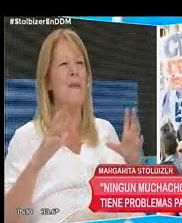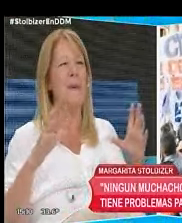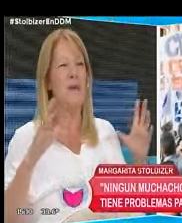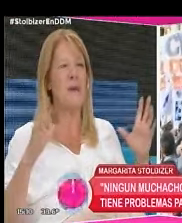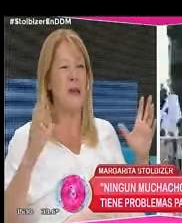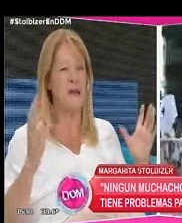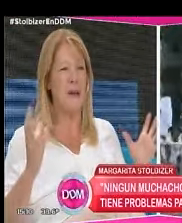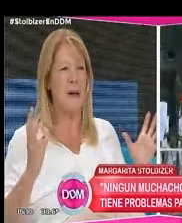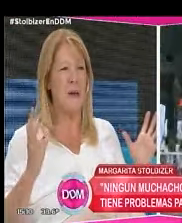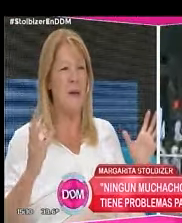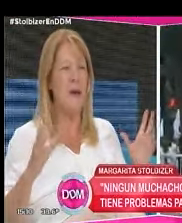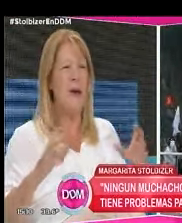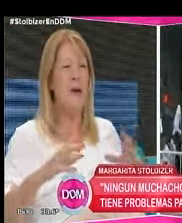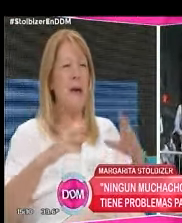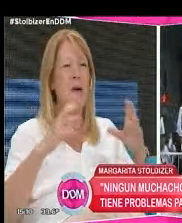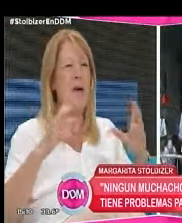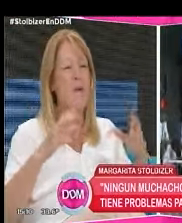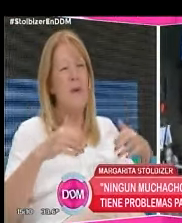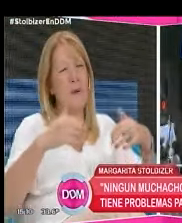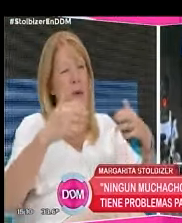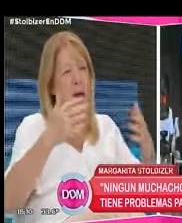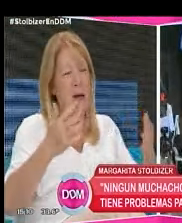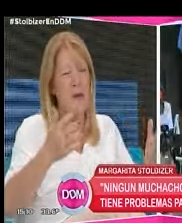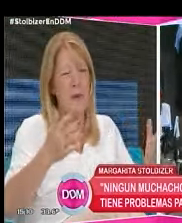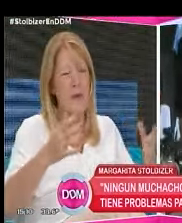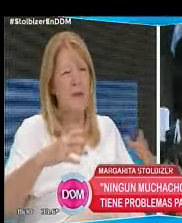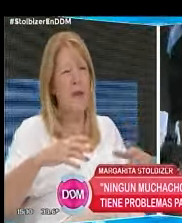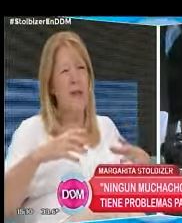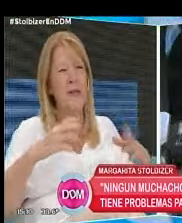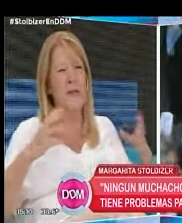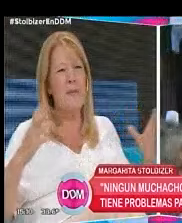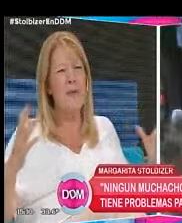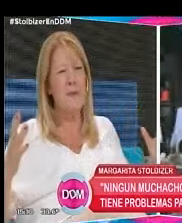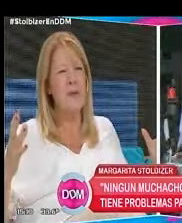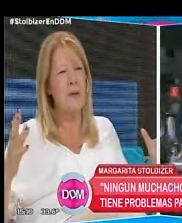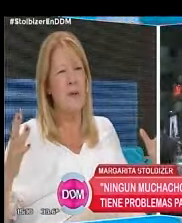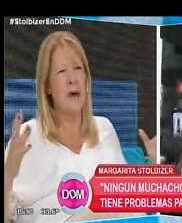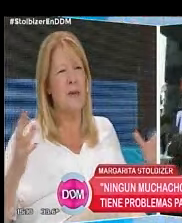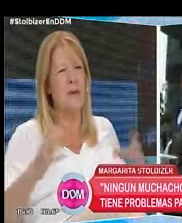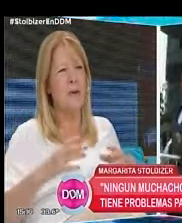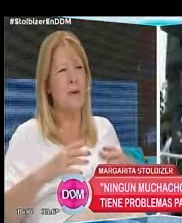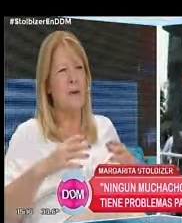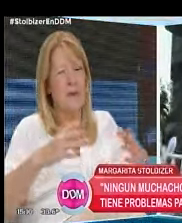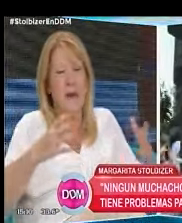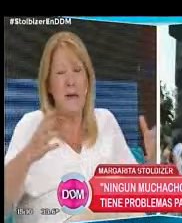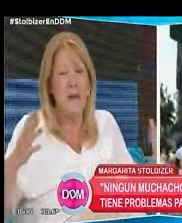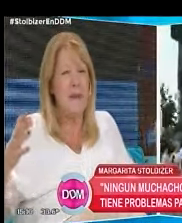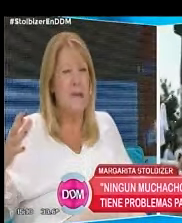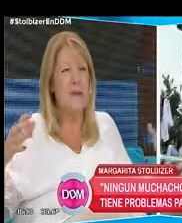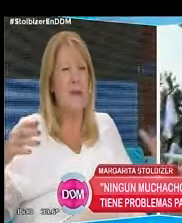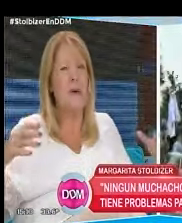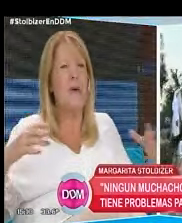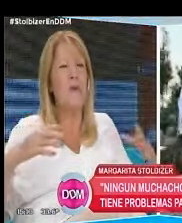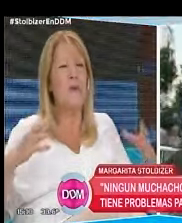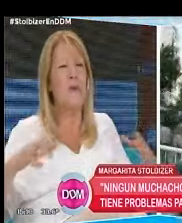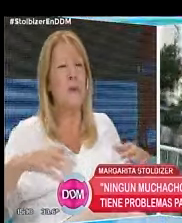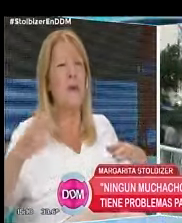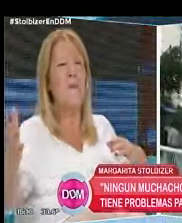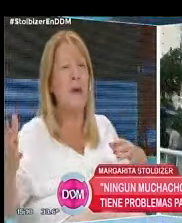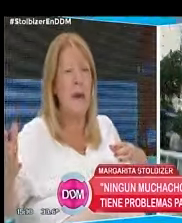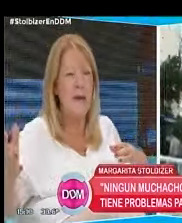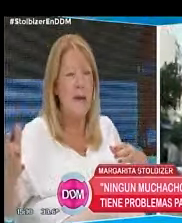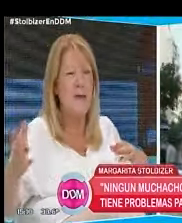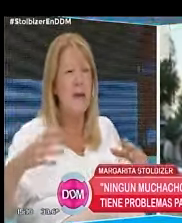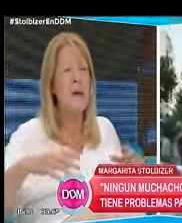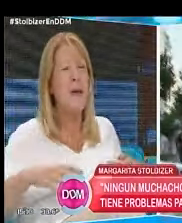sea la protesta, exacto, ¿no? Que es como en el caso de los docentes y en muchos otros casos, ¿no? Tantas veces uno discute sobre